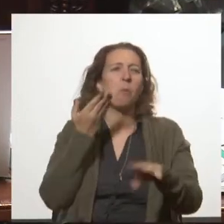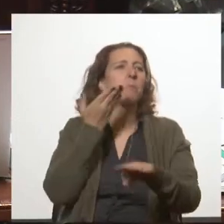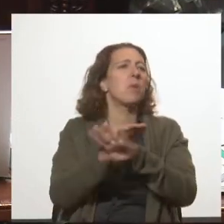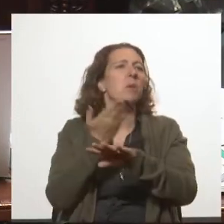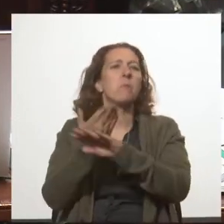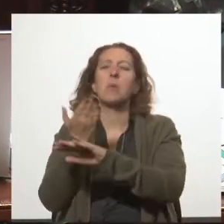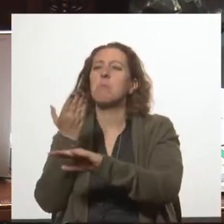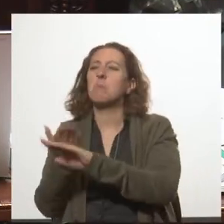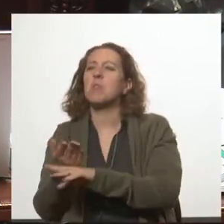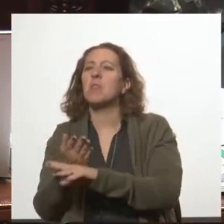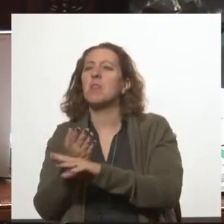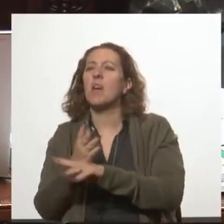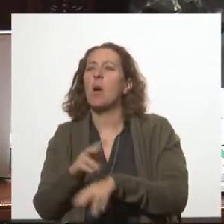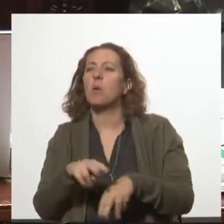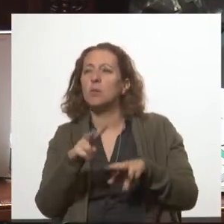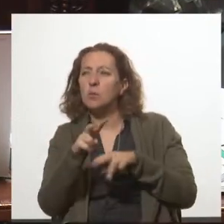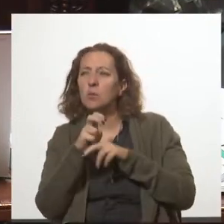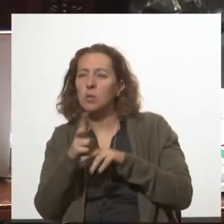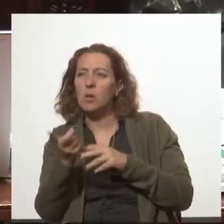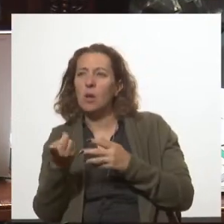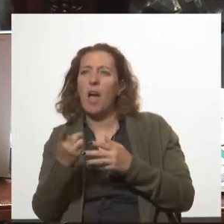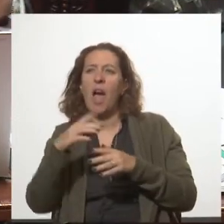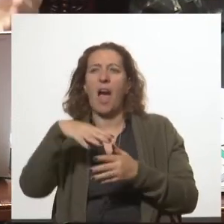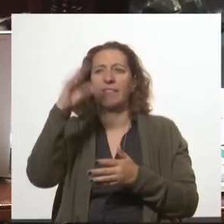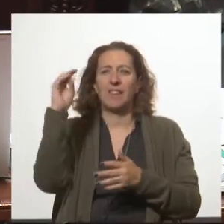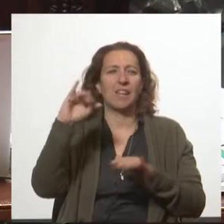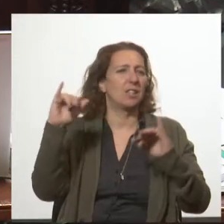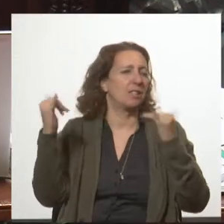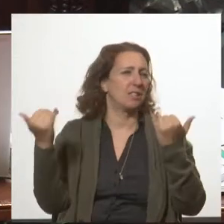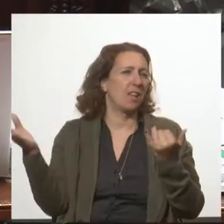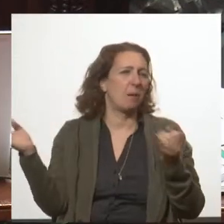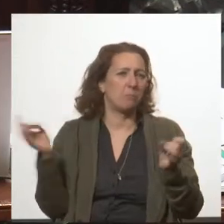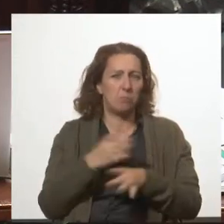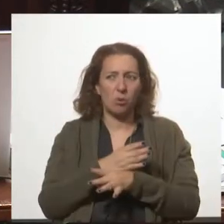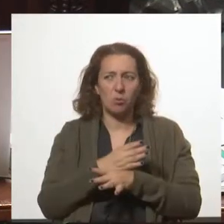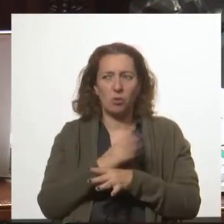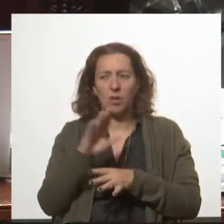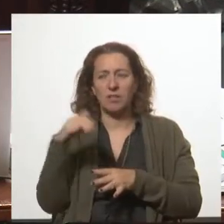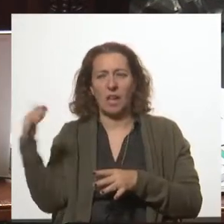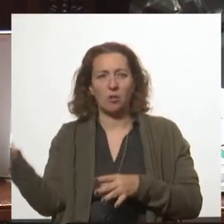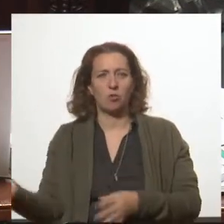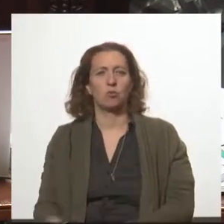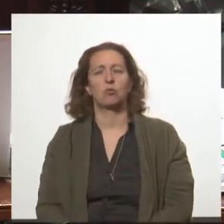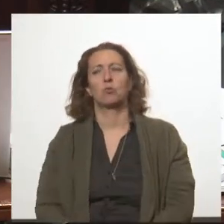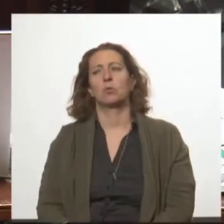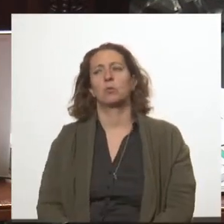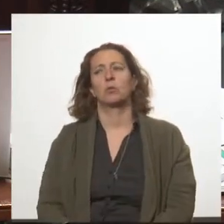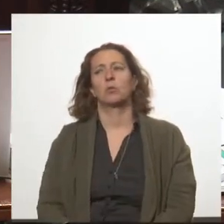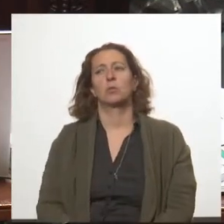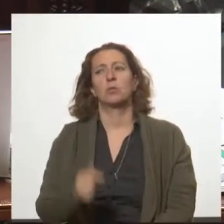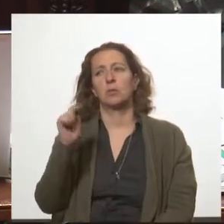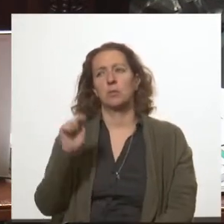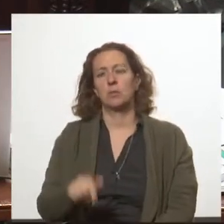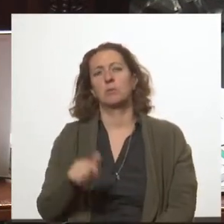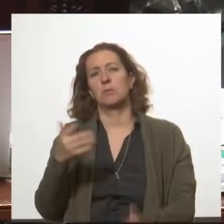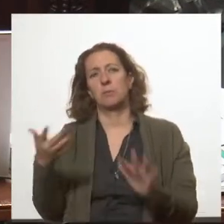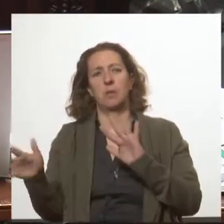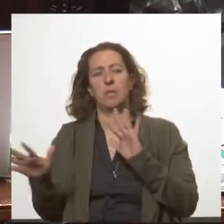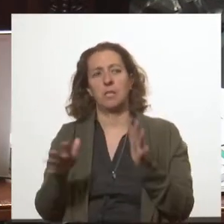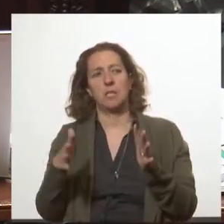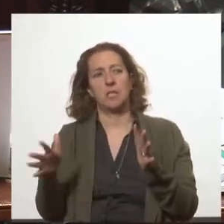cuando él ante él está auditado todo todo es auditado por auditores externos y aquí me parece que